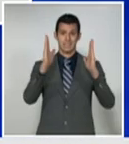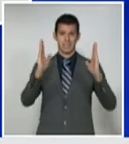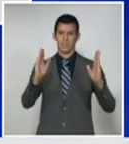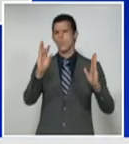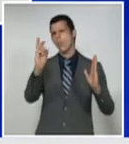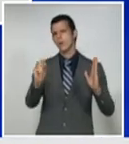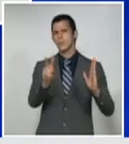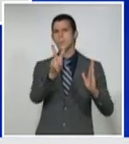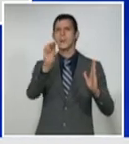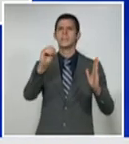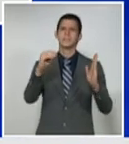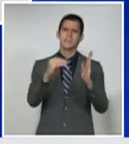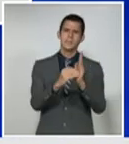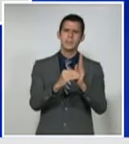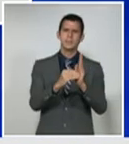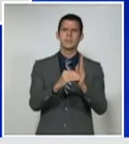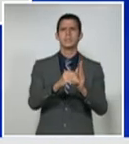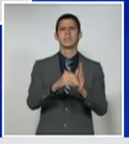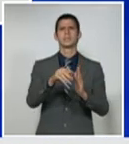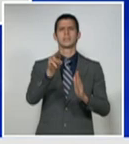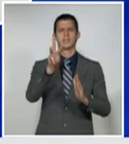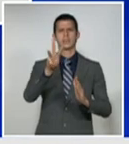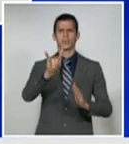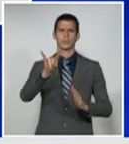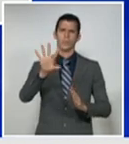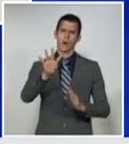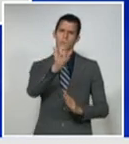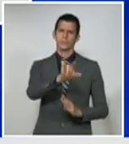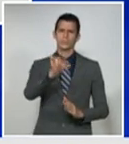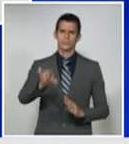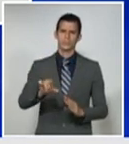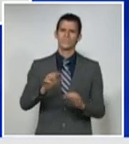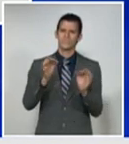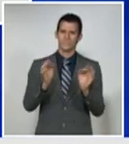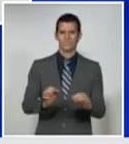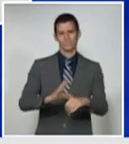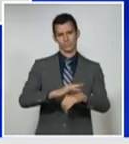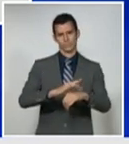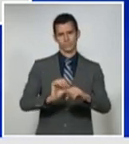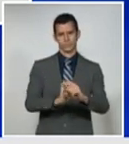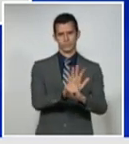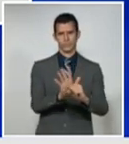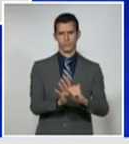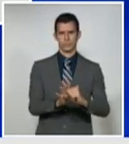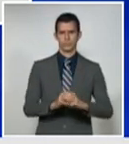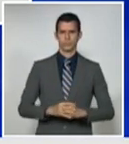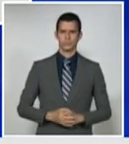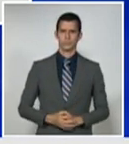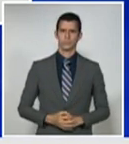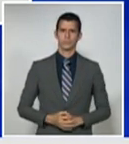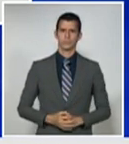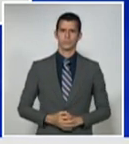20.994 casos confirmados, pudiéramos decir que en los primeros